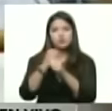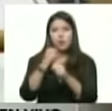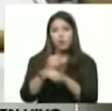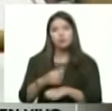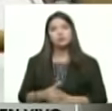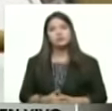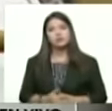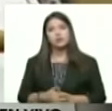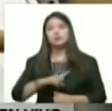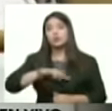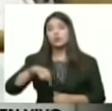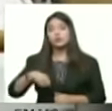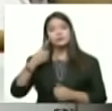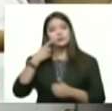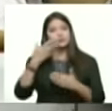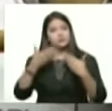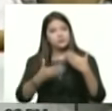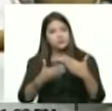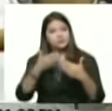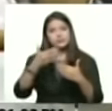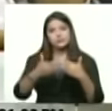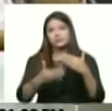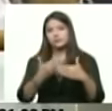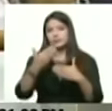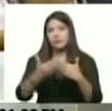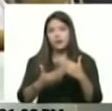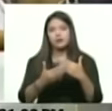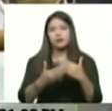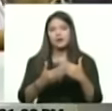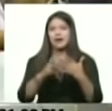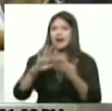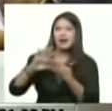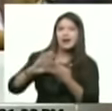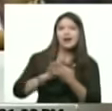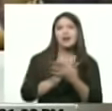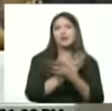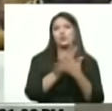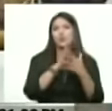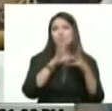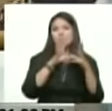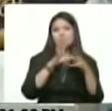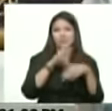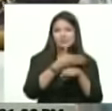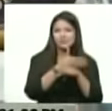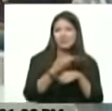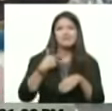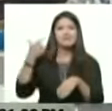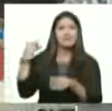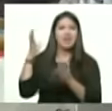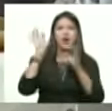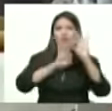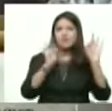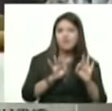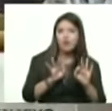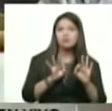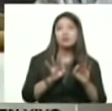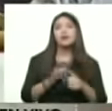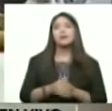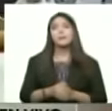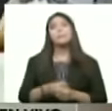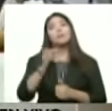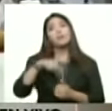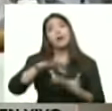donde vayamos nosotros desgajando ese viejo Estado burocrático atrasado y adaptándolo